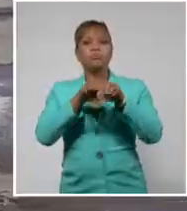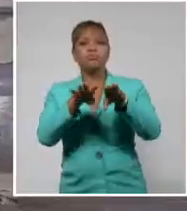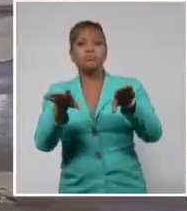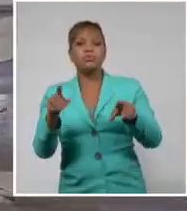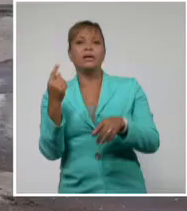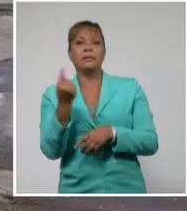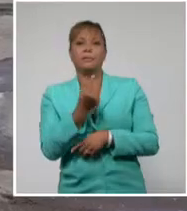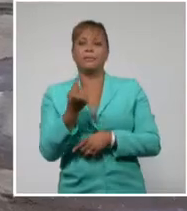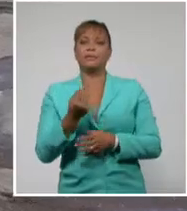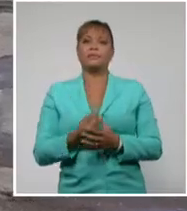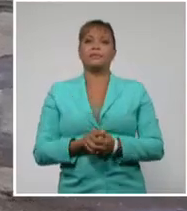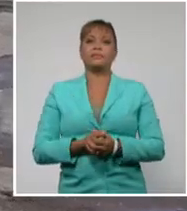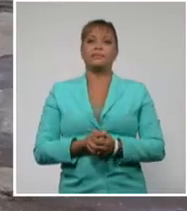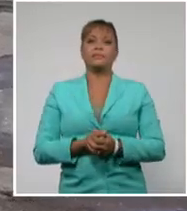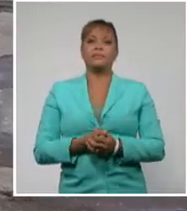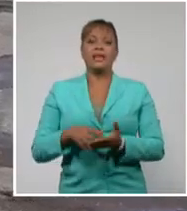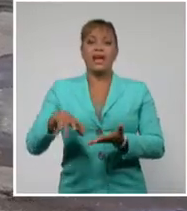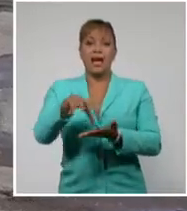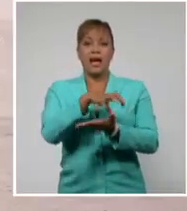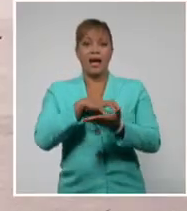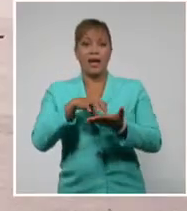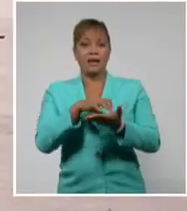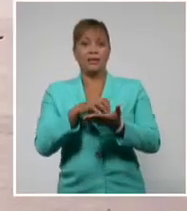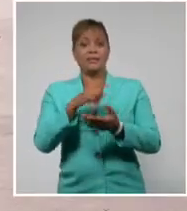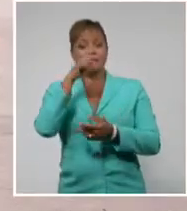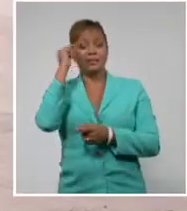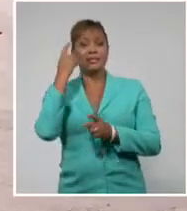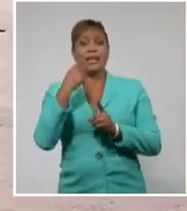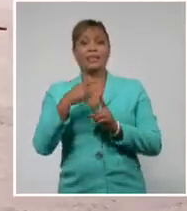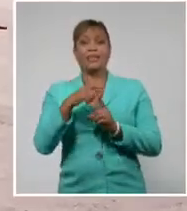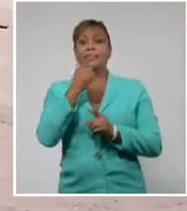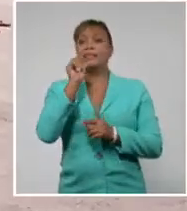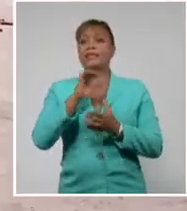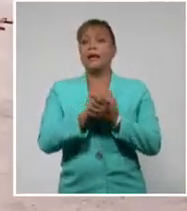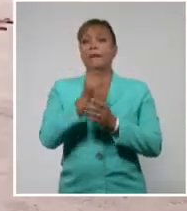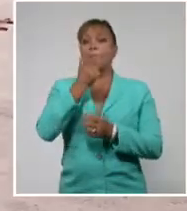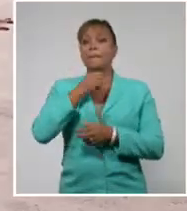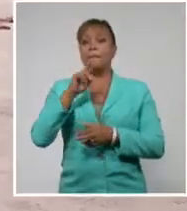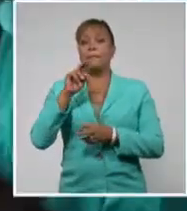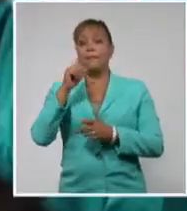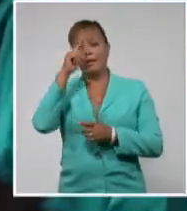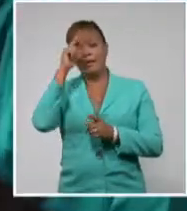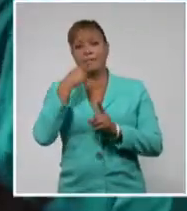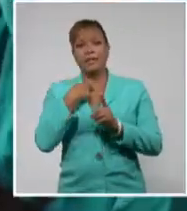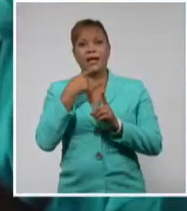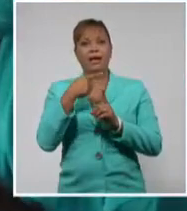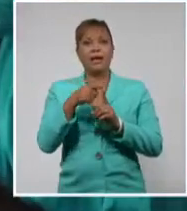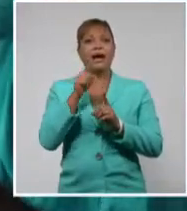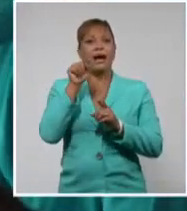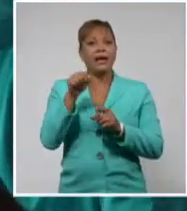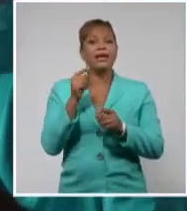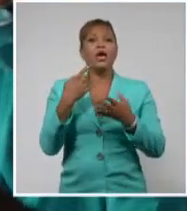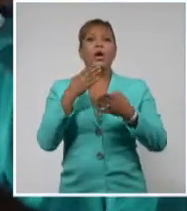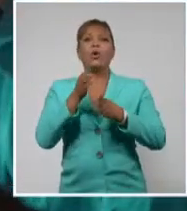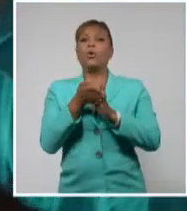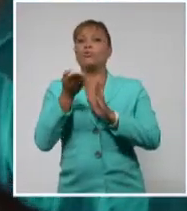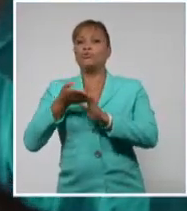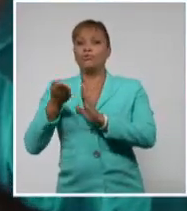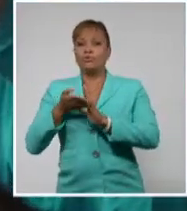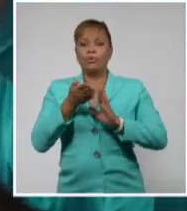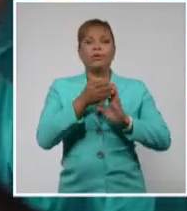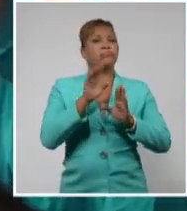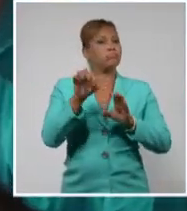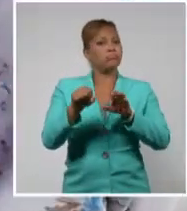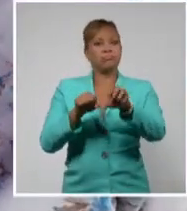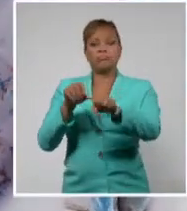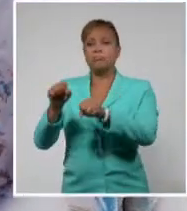casos. En el área de Bachichi, ubicada en Santa Marta, se mantienen en cuarentena los 250 constructores que conforman dos campamentos. Hasta